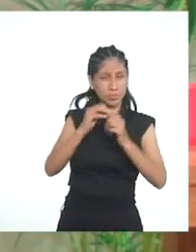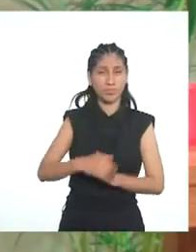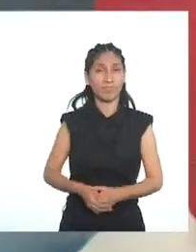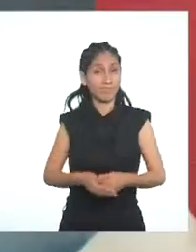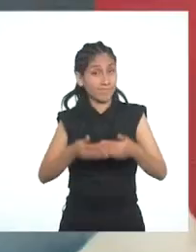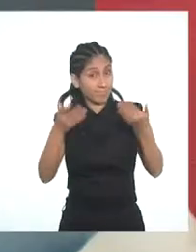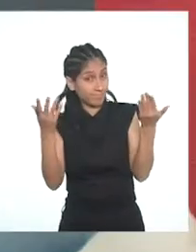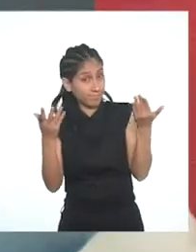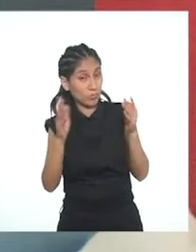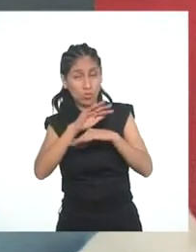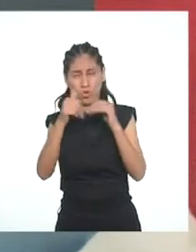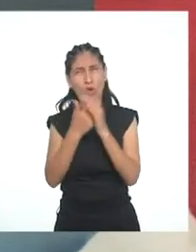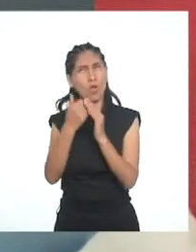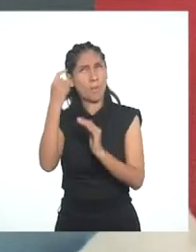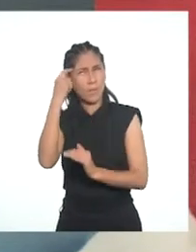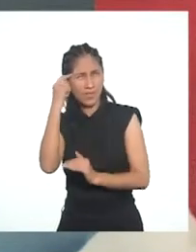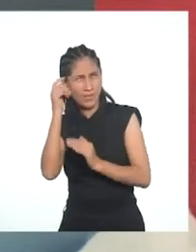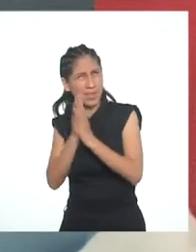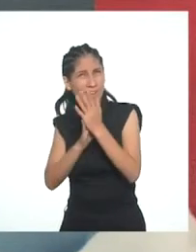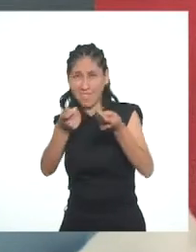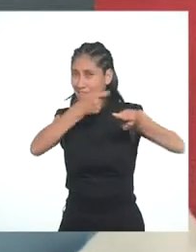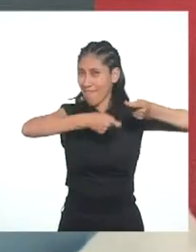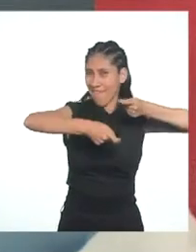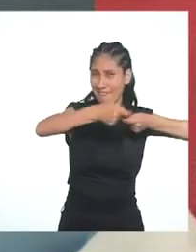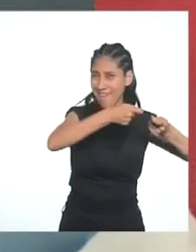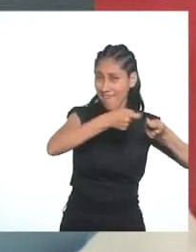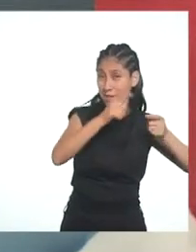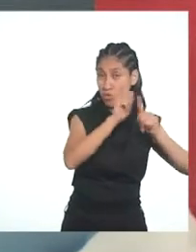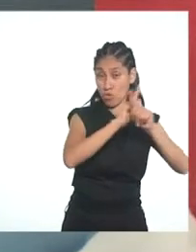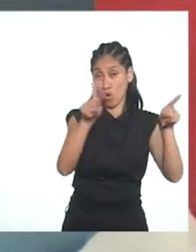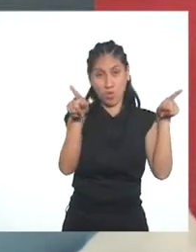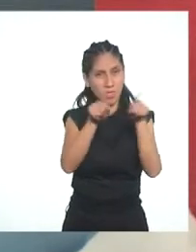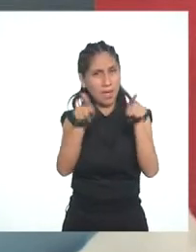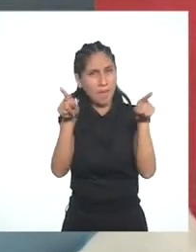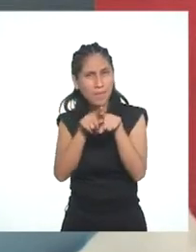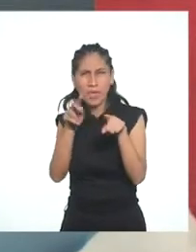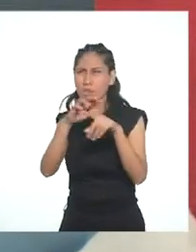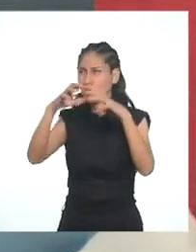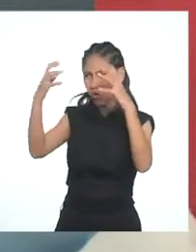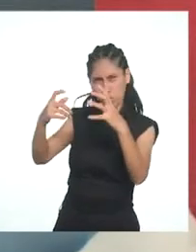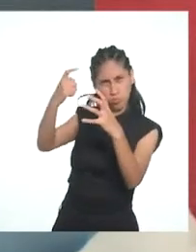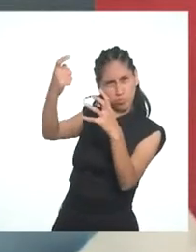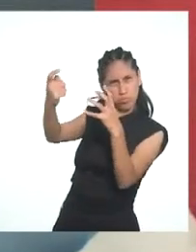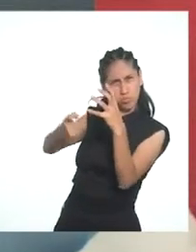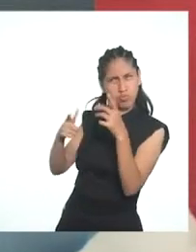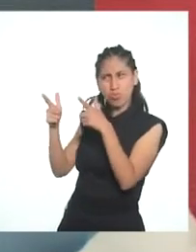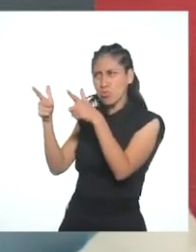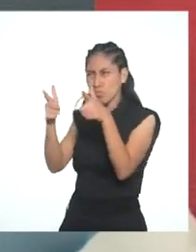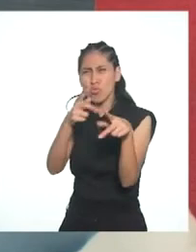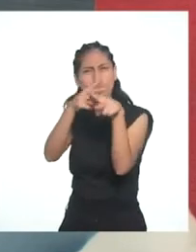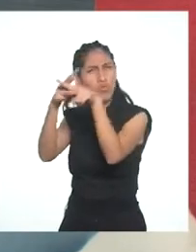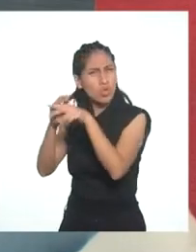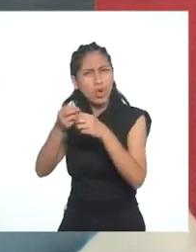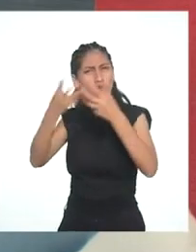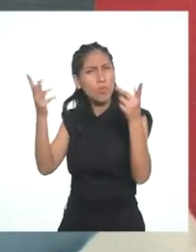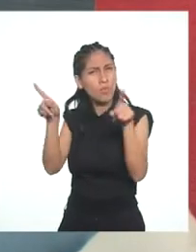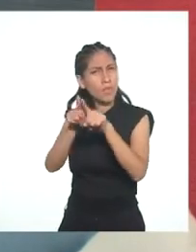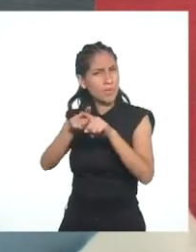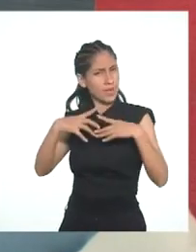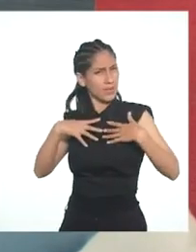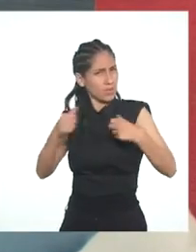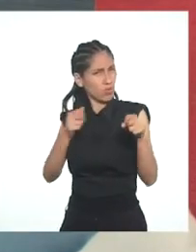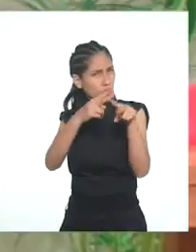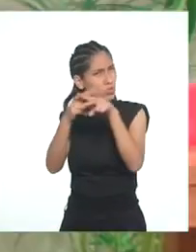cosas? No solo emprendimientos comerciales, sino también iniciativas de cuidado medioambiental, cuidado de la salud y diferentes usos que